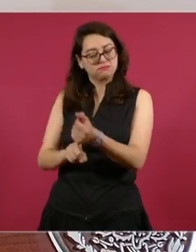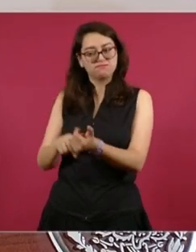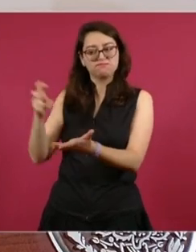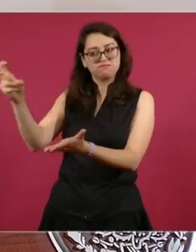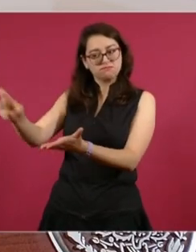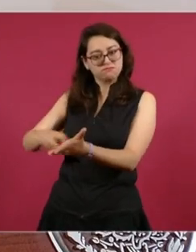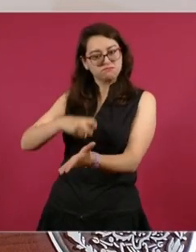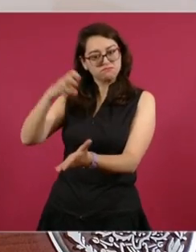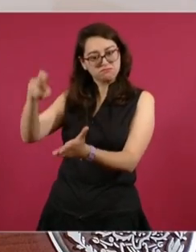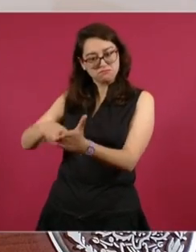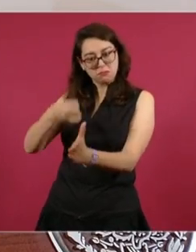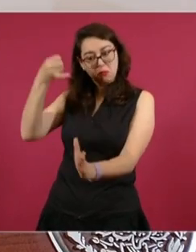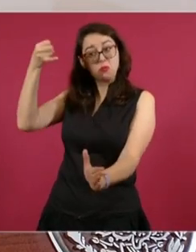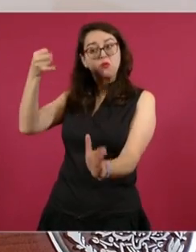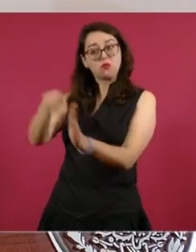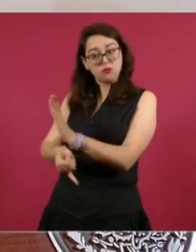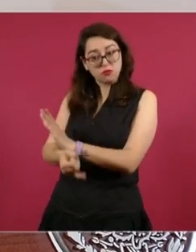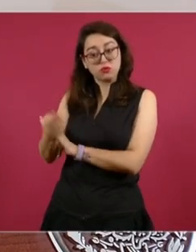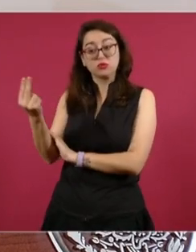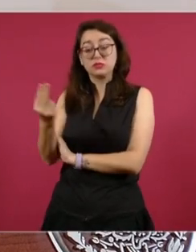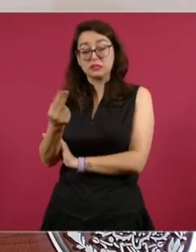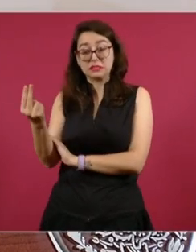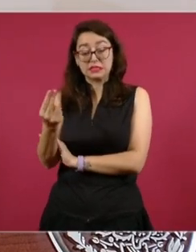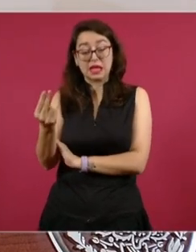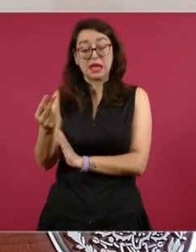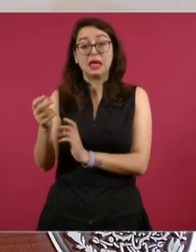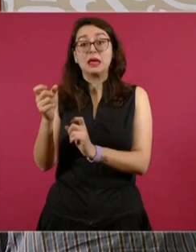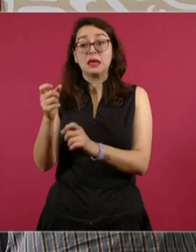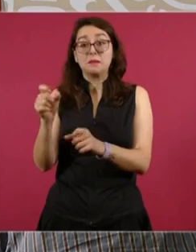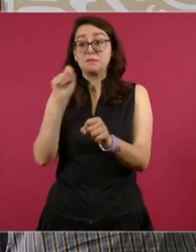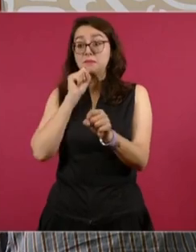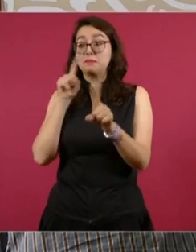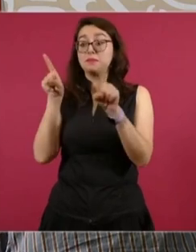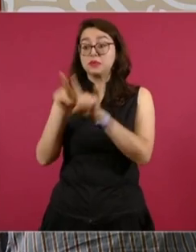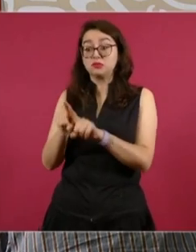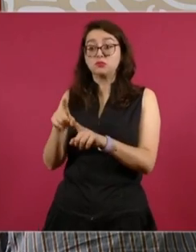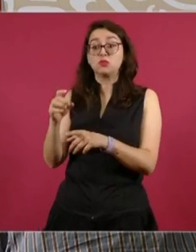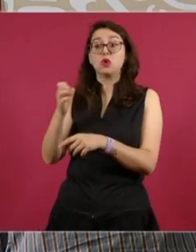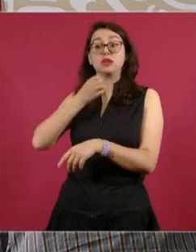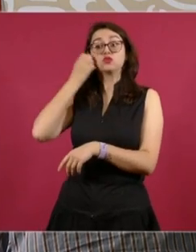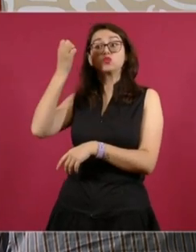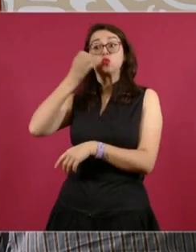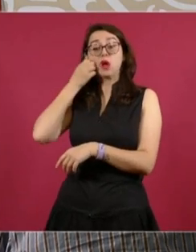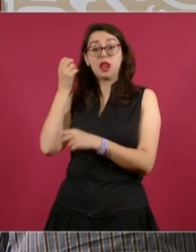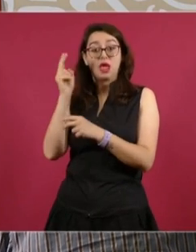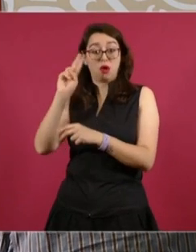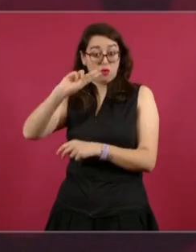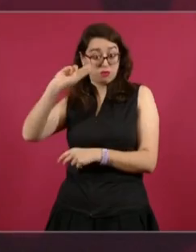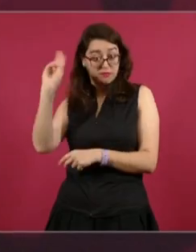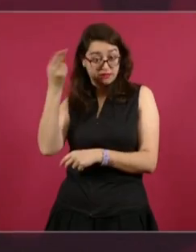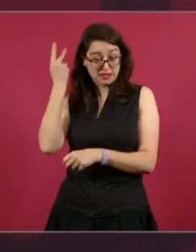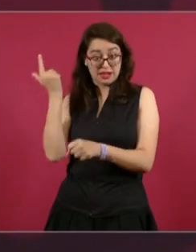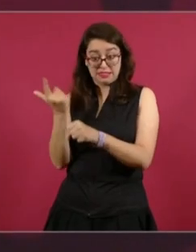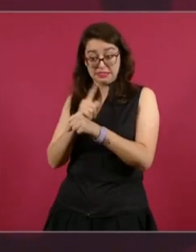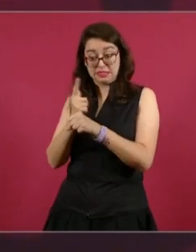cuenta planes de estudios de las escuelas de derecho.